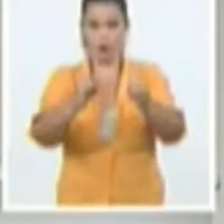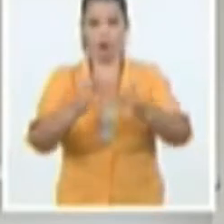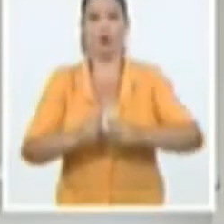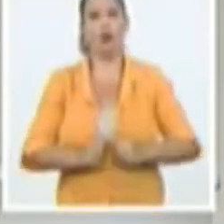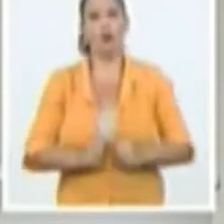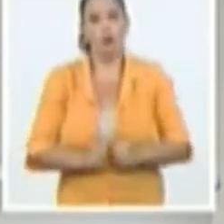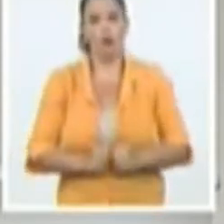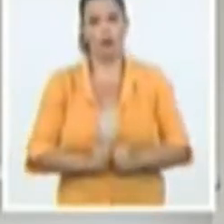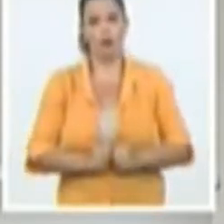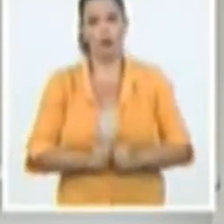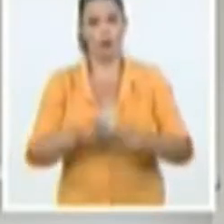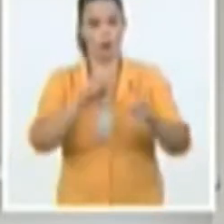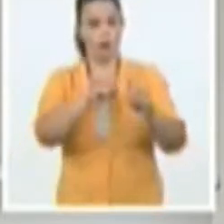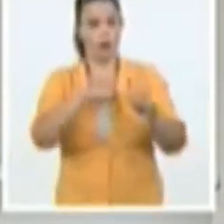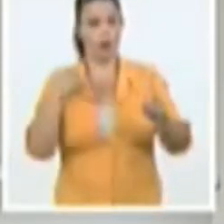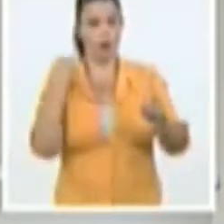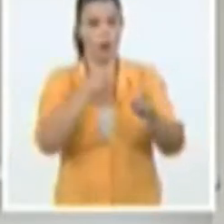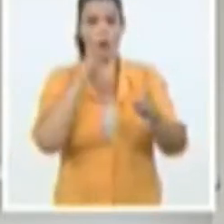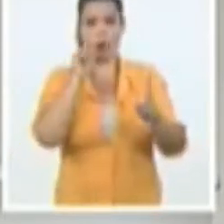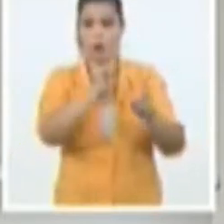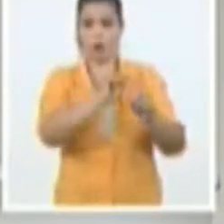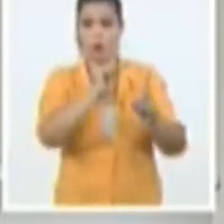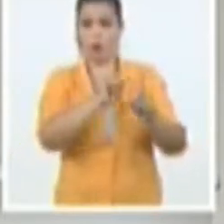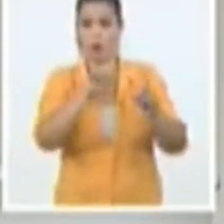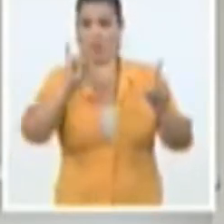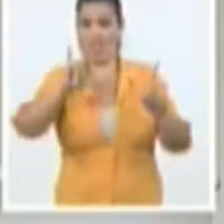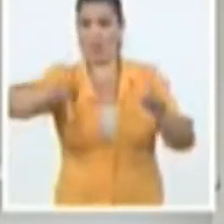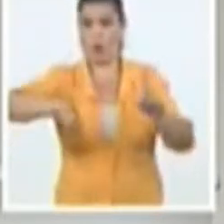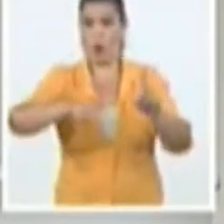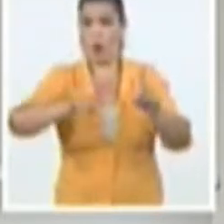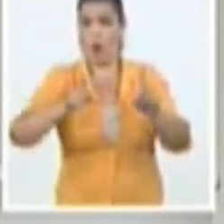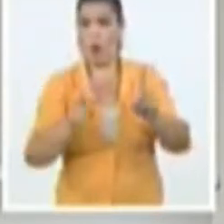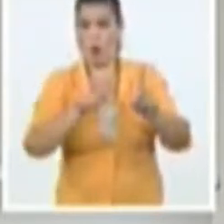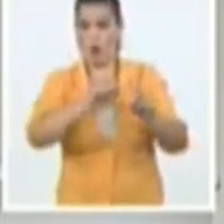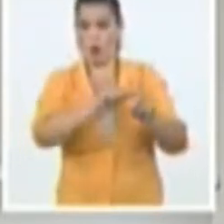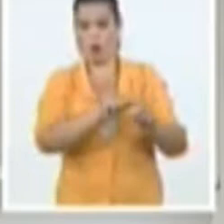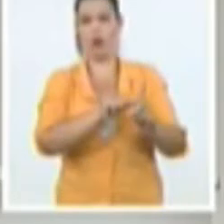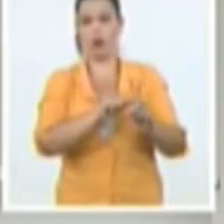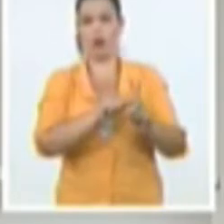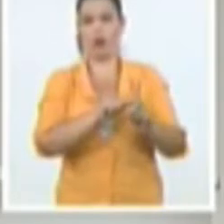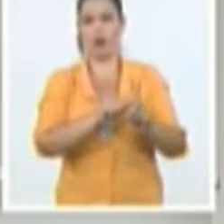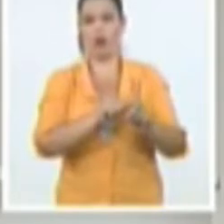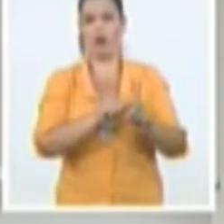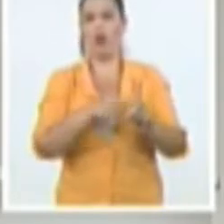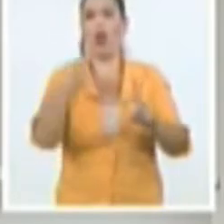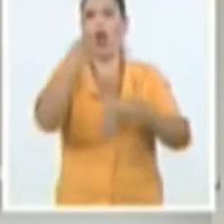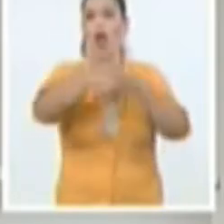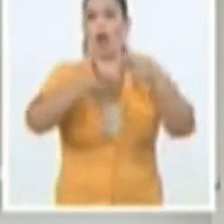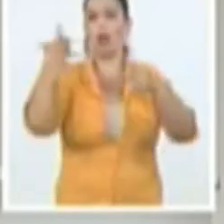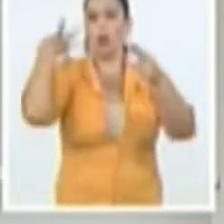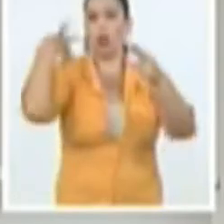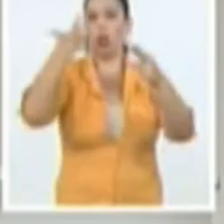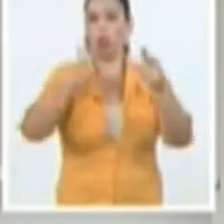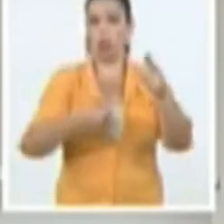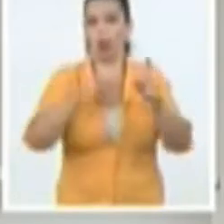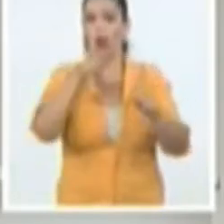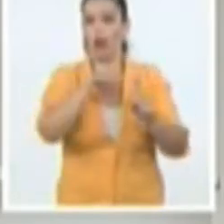la decisión de las autoridades incurrirían en los delitos de